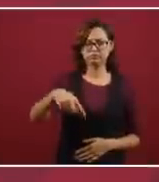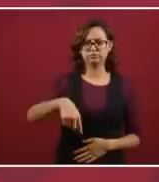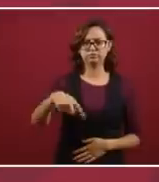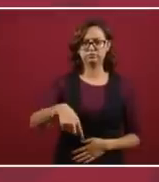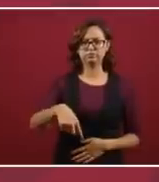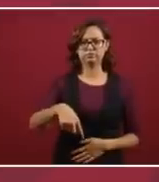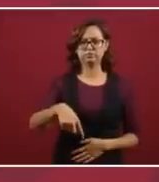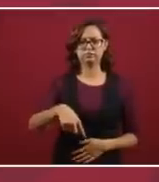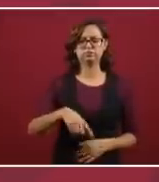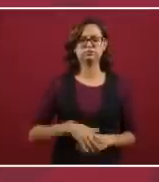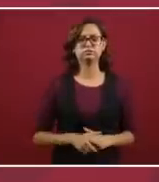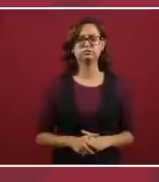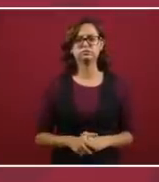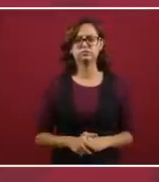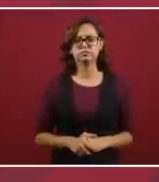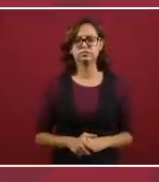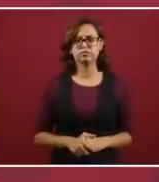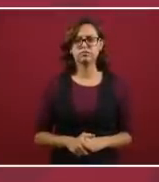actos